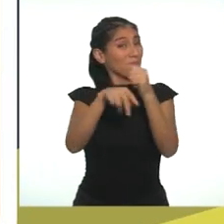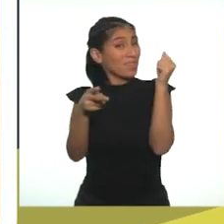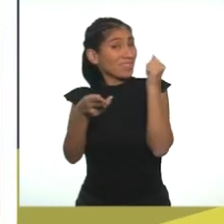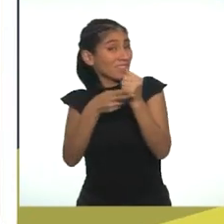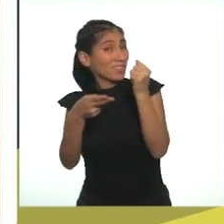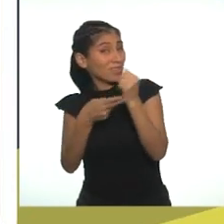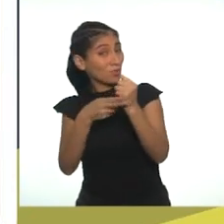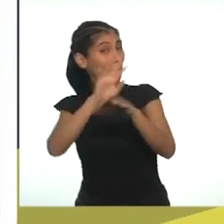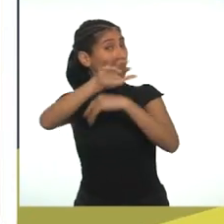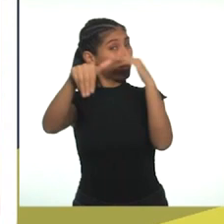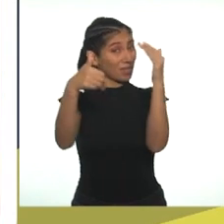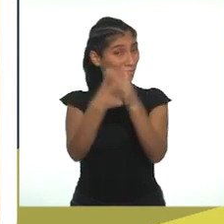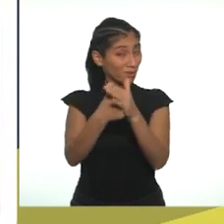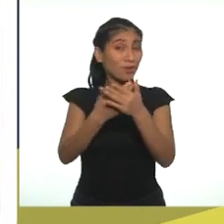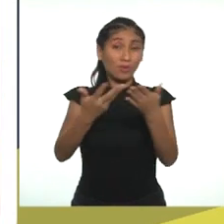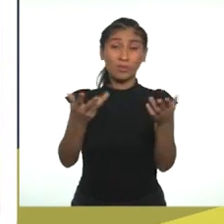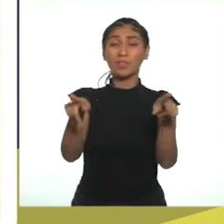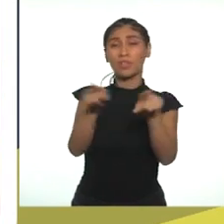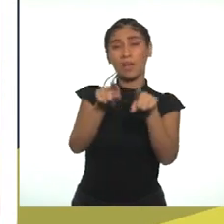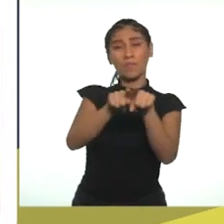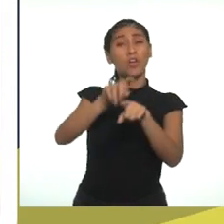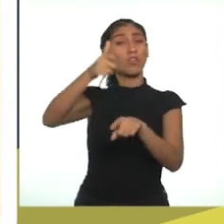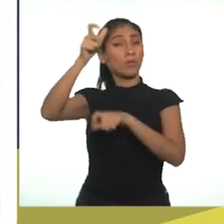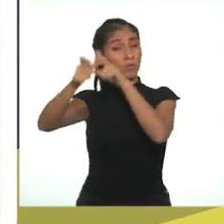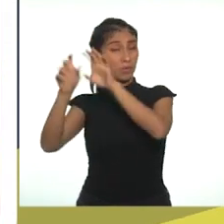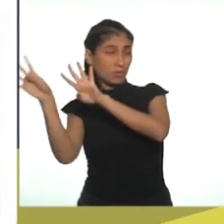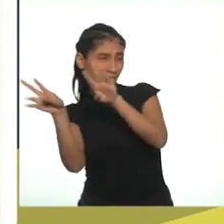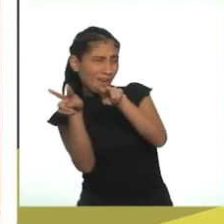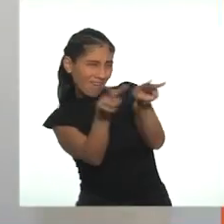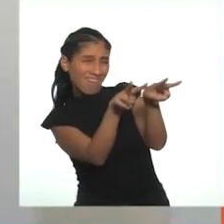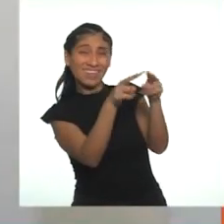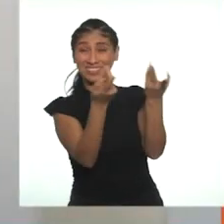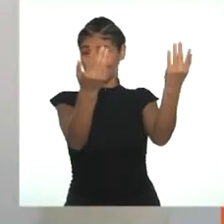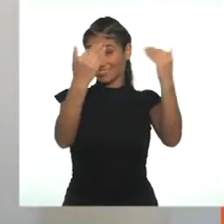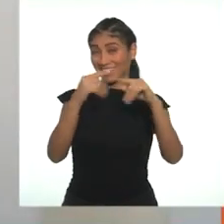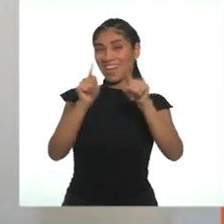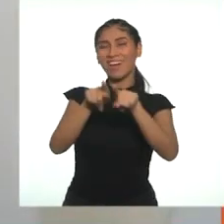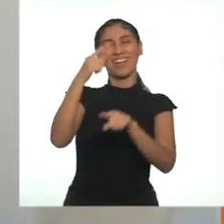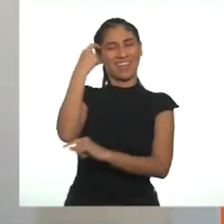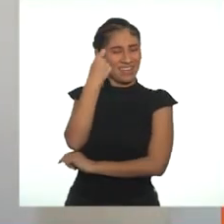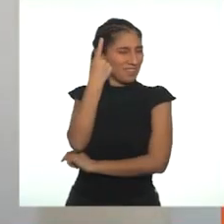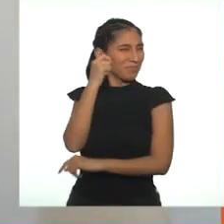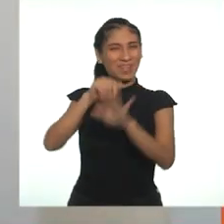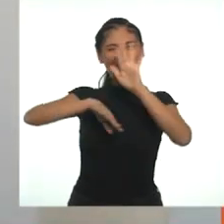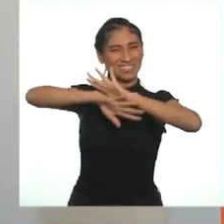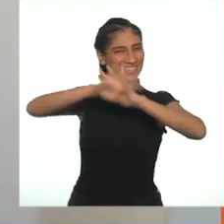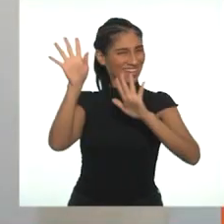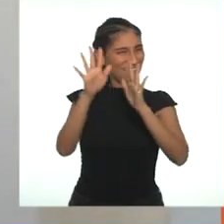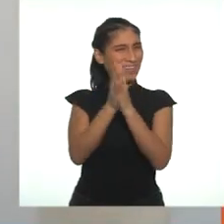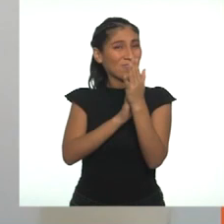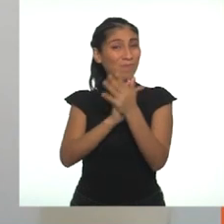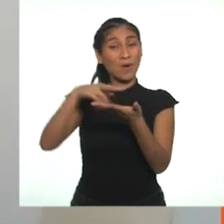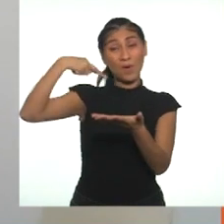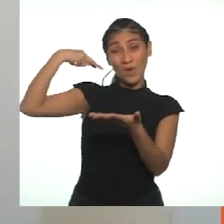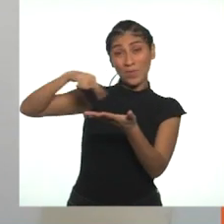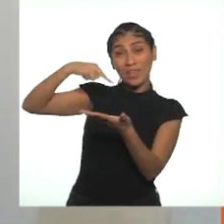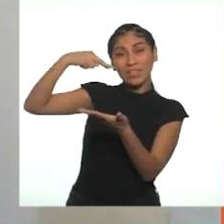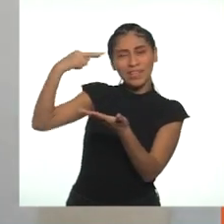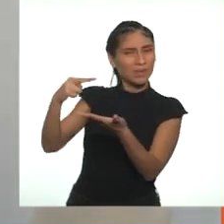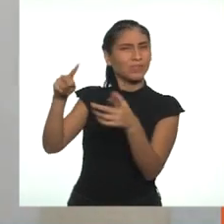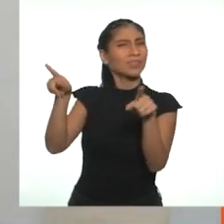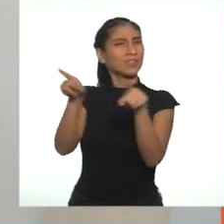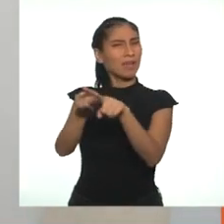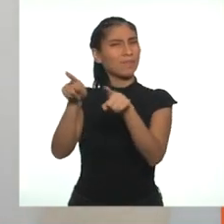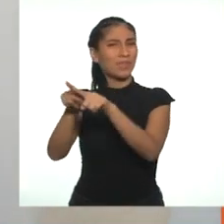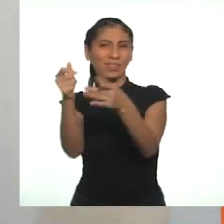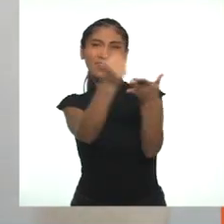las personas que lo habitamos o las personas que migran o la visitan. Ahora me queda mucho más claro que una celebración